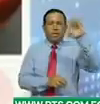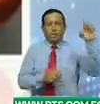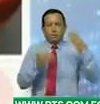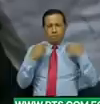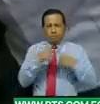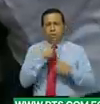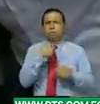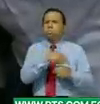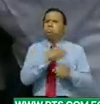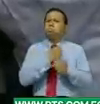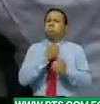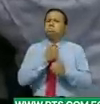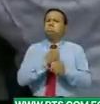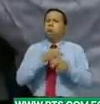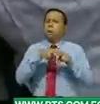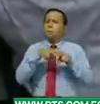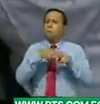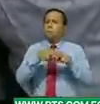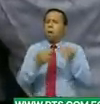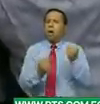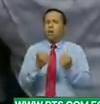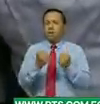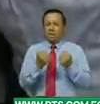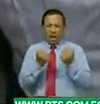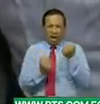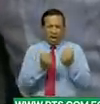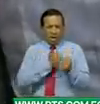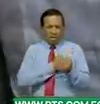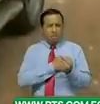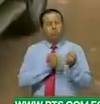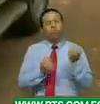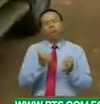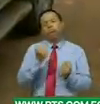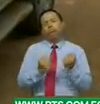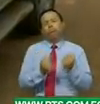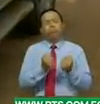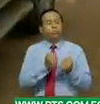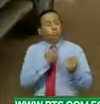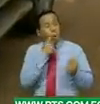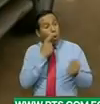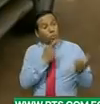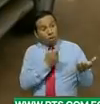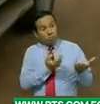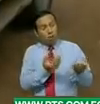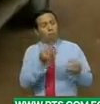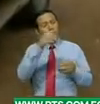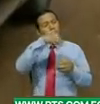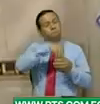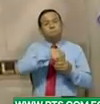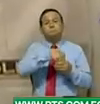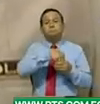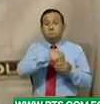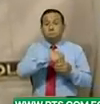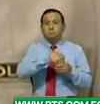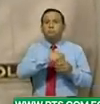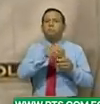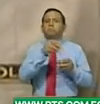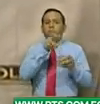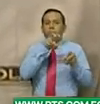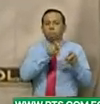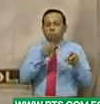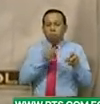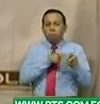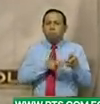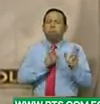carreras. Aparentemente, recogió a pasajeros que resultaron ser delincuentes. En medio de los matorrales se encontraba